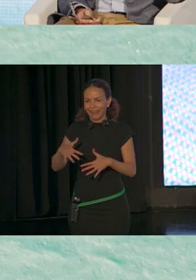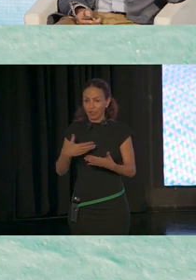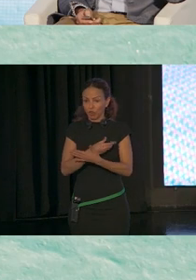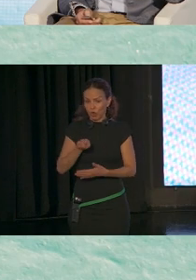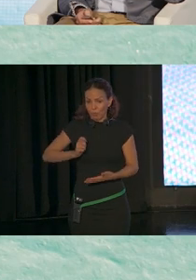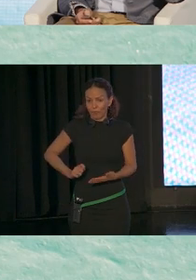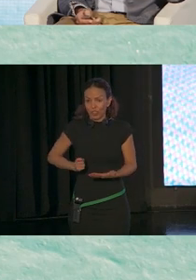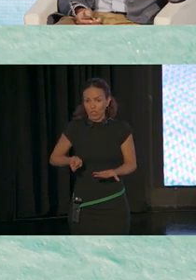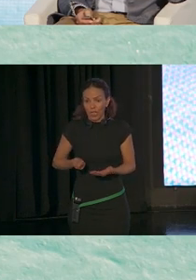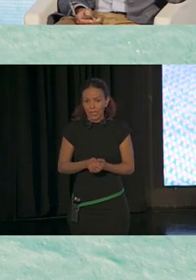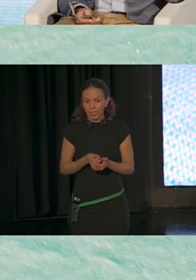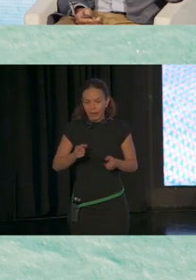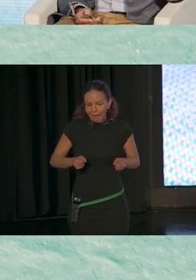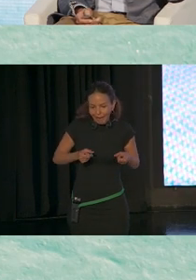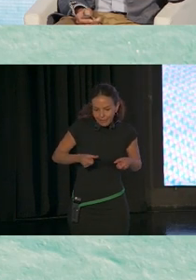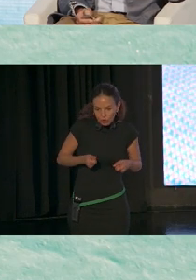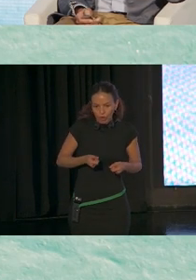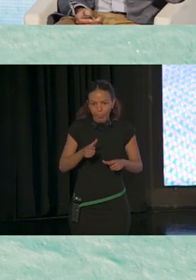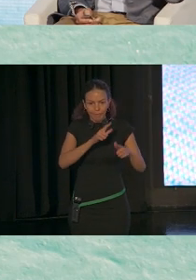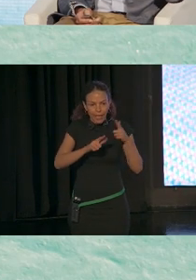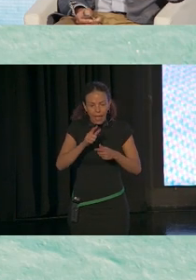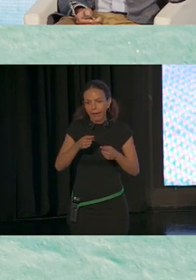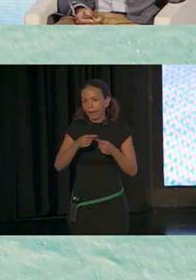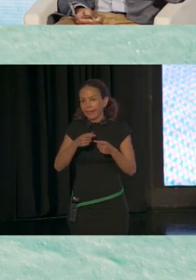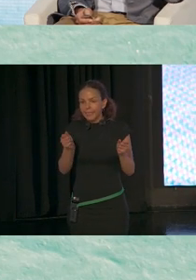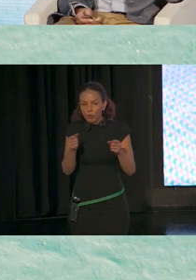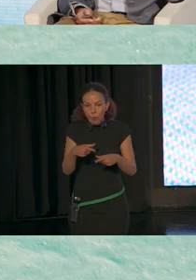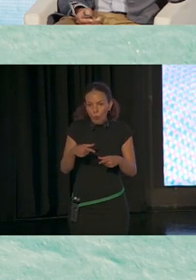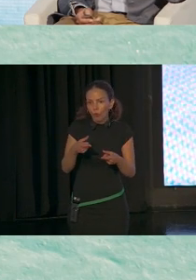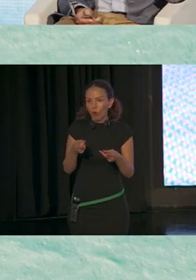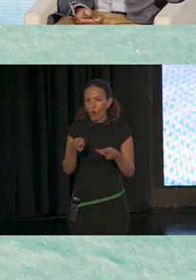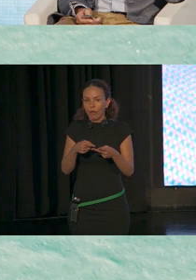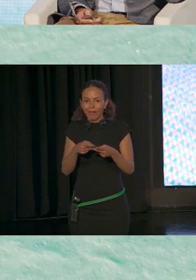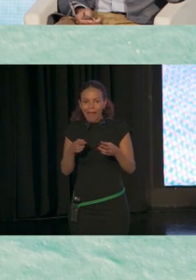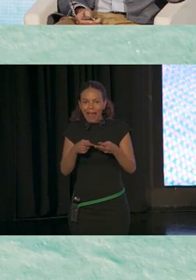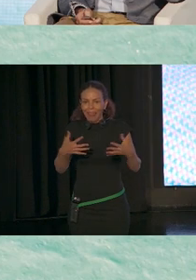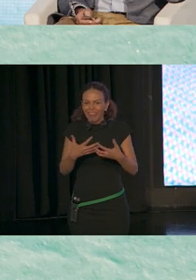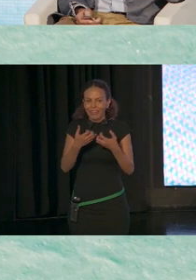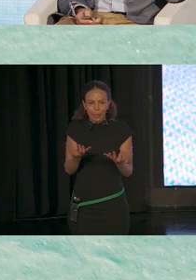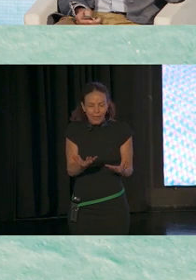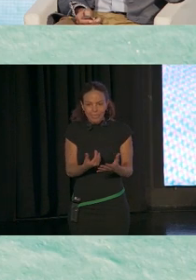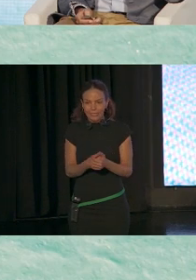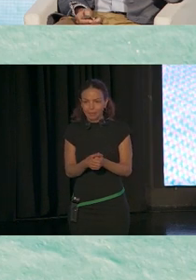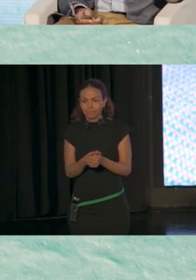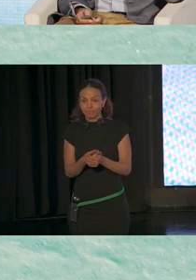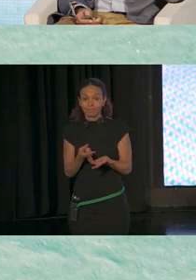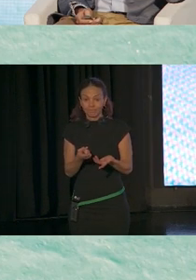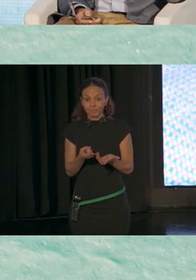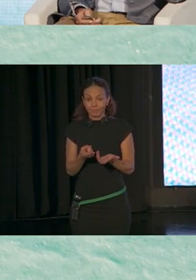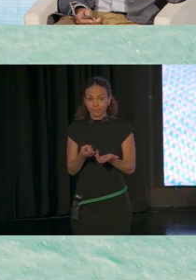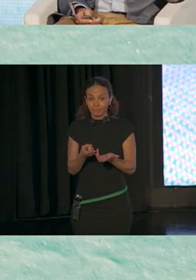profesionales, costes de los viajes, seguros, qué pasa con accidentes, etc. Seguramente los